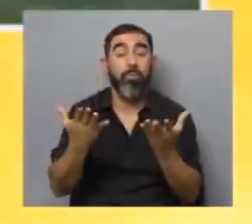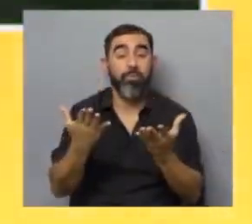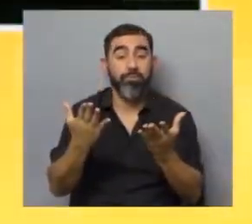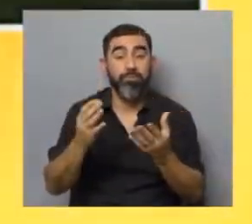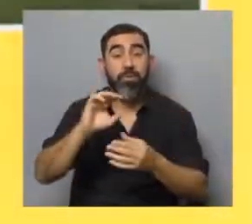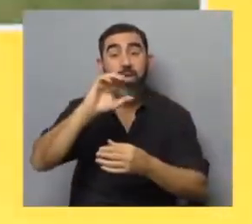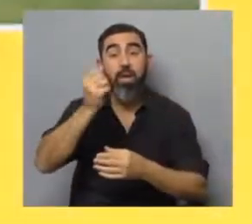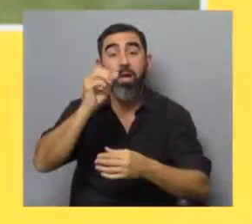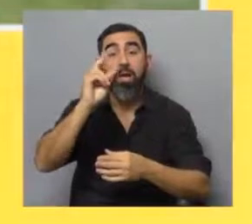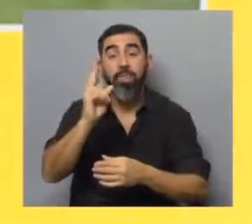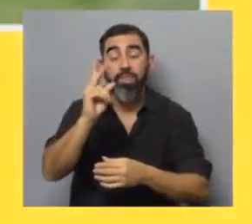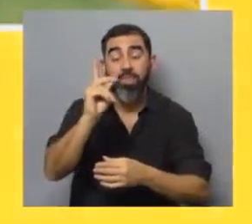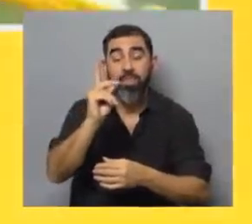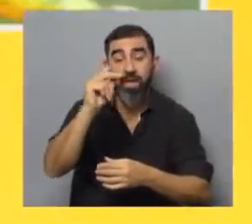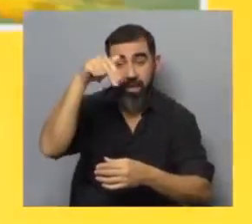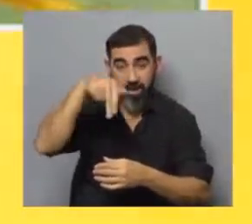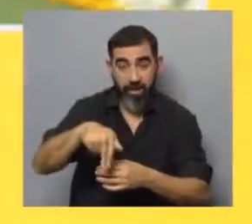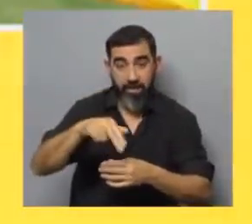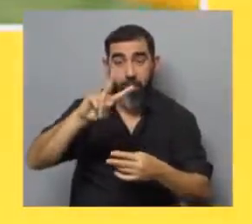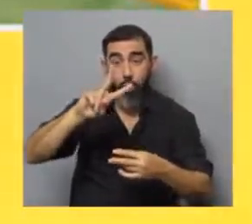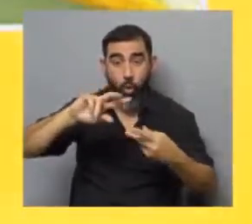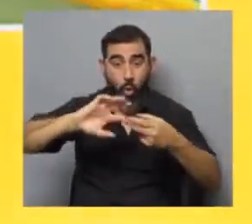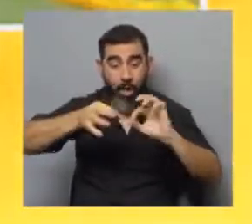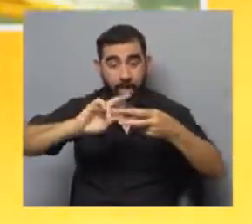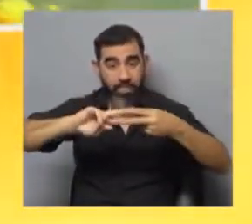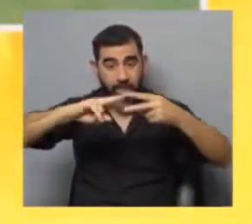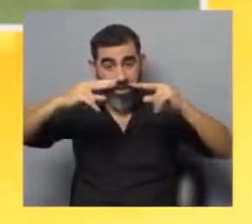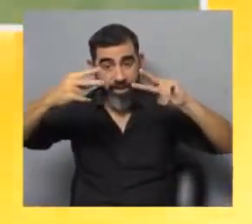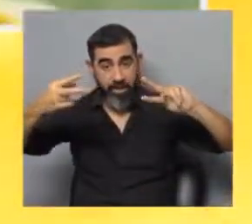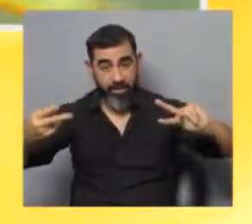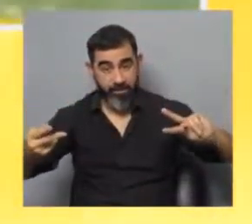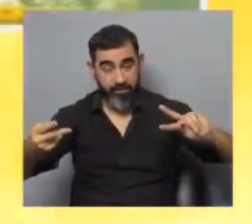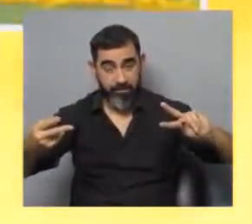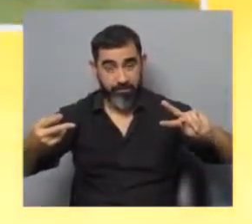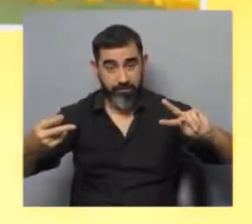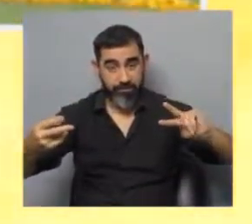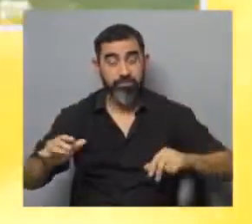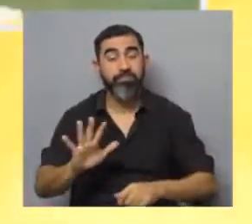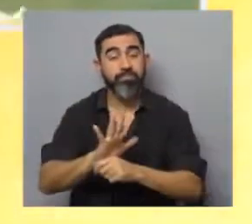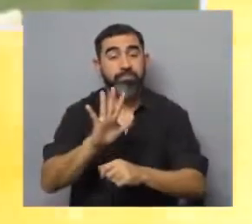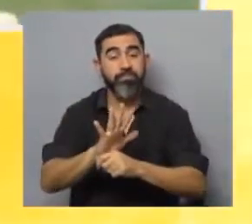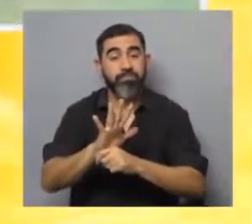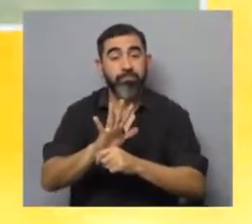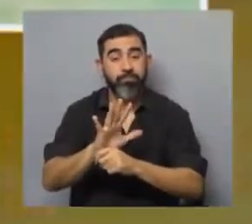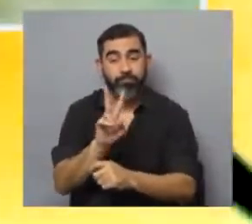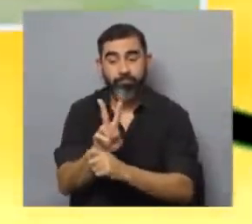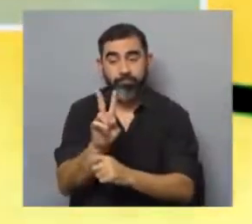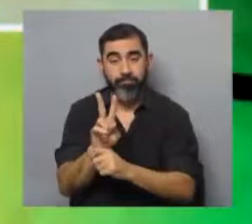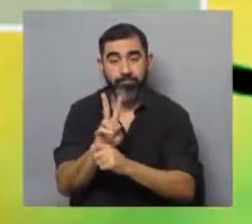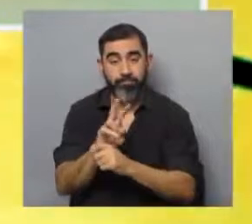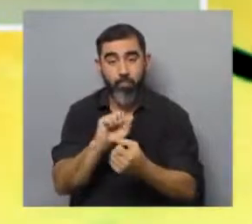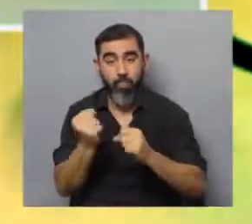el ADN, al tener esa estructura de 2 cadenas ligadas sobre sí misma, está como de alguna forma contenido en